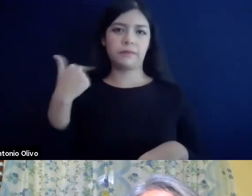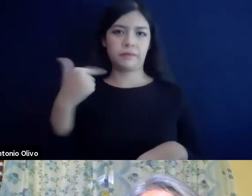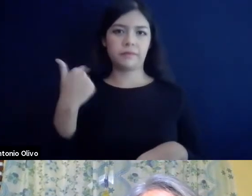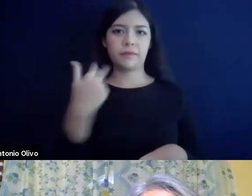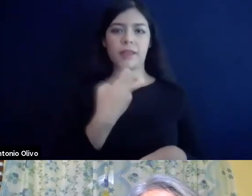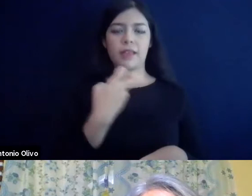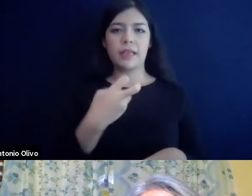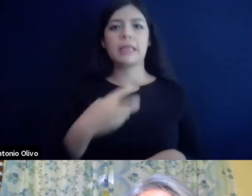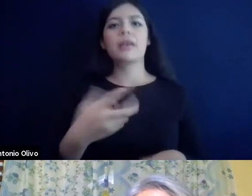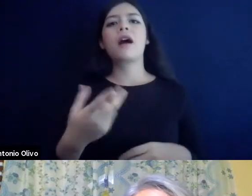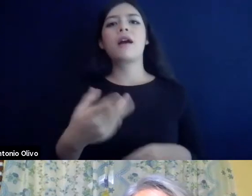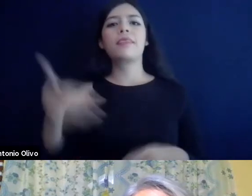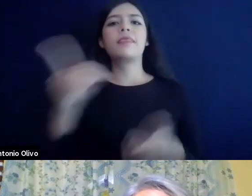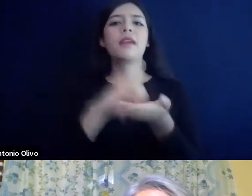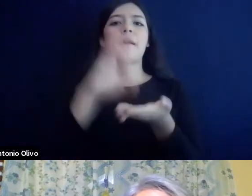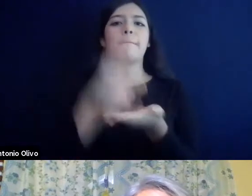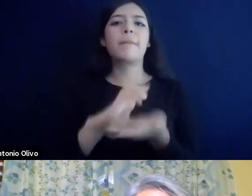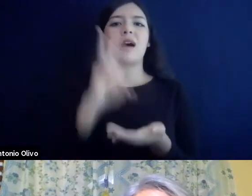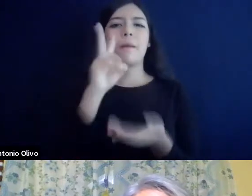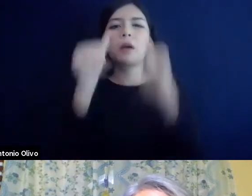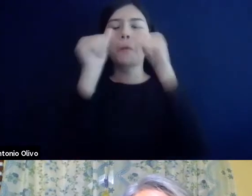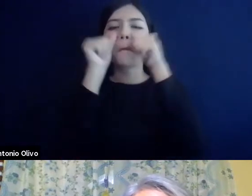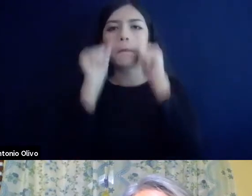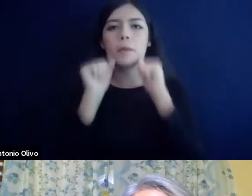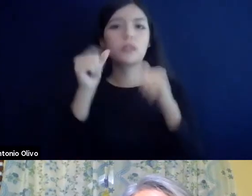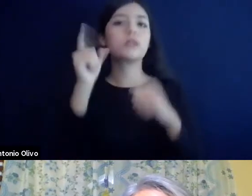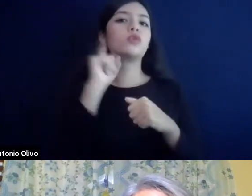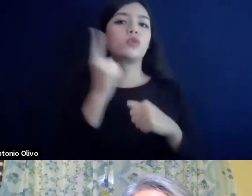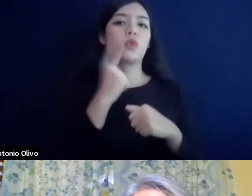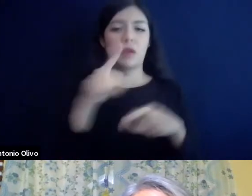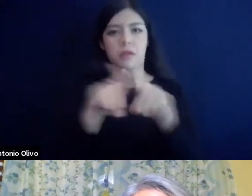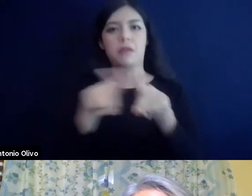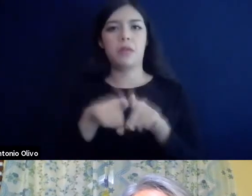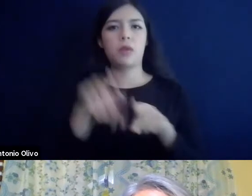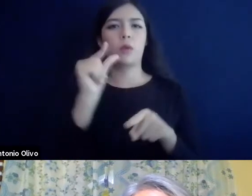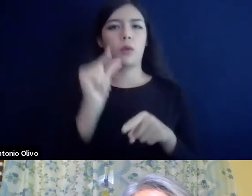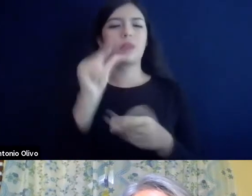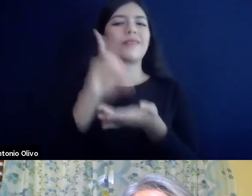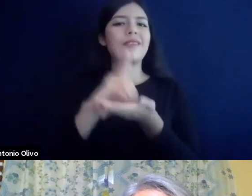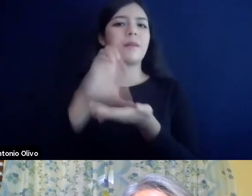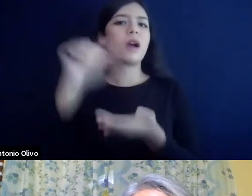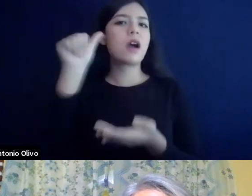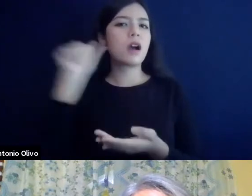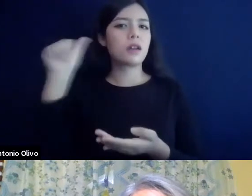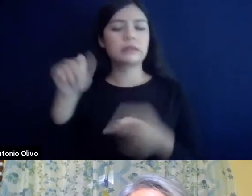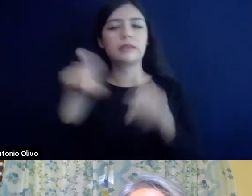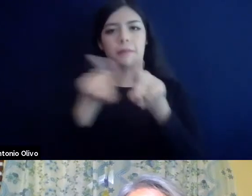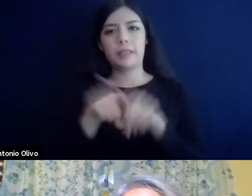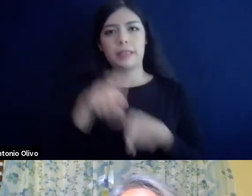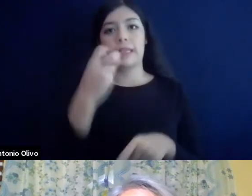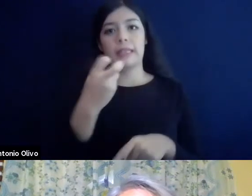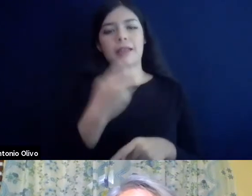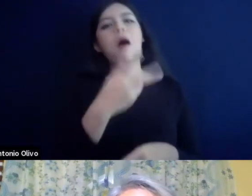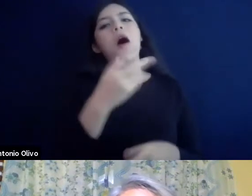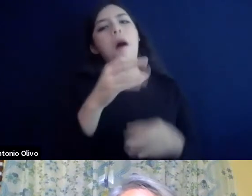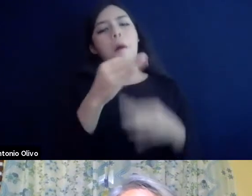la sordoceguera. Bueno, ahora la experiencia, cómo ha sido su experiencia, su transitar en esta